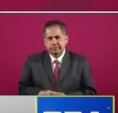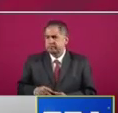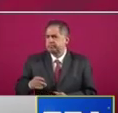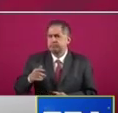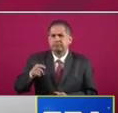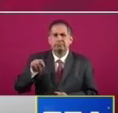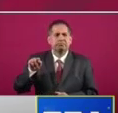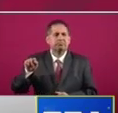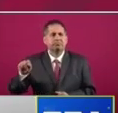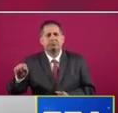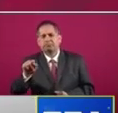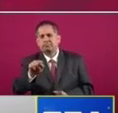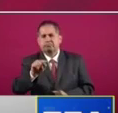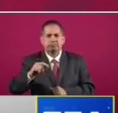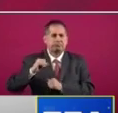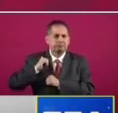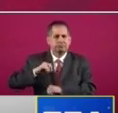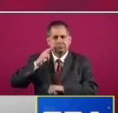cargos,